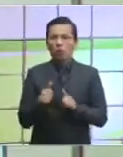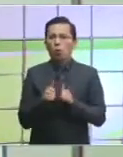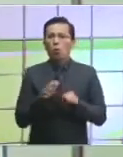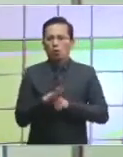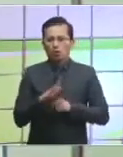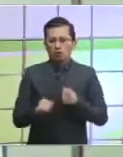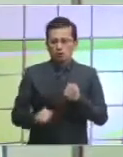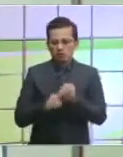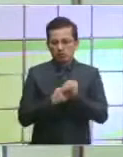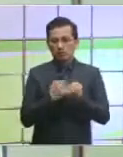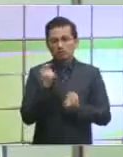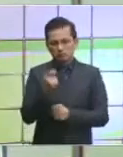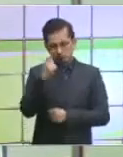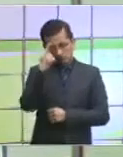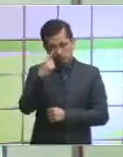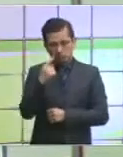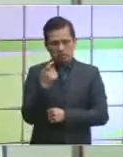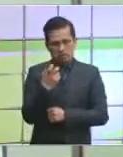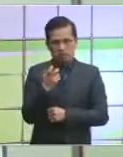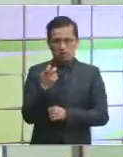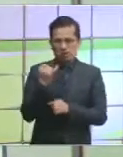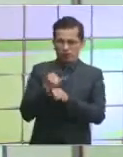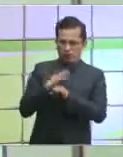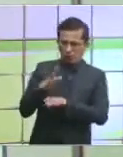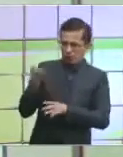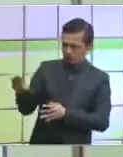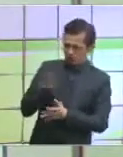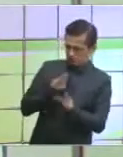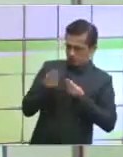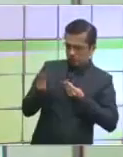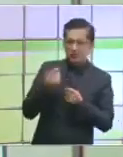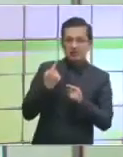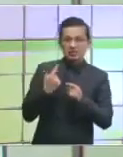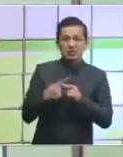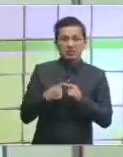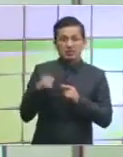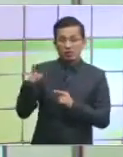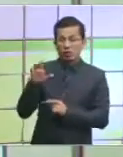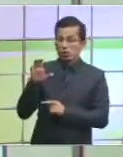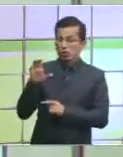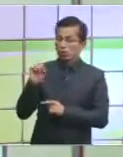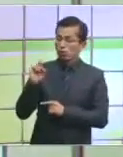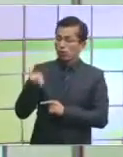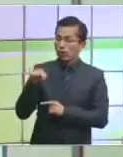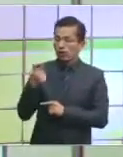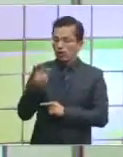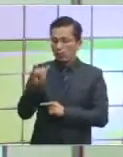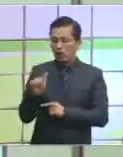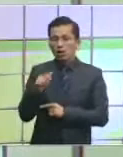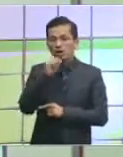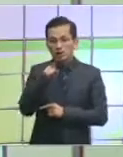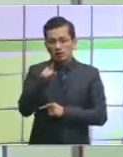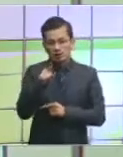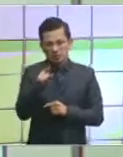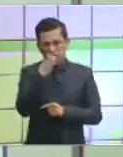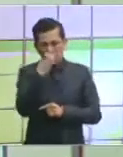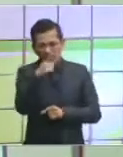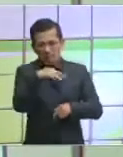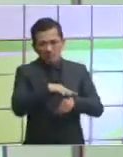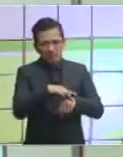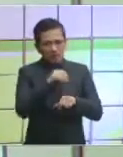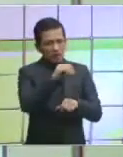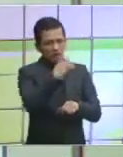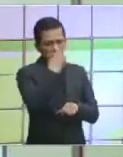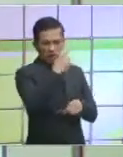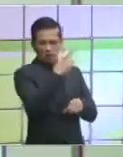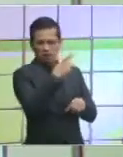con base en que con base en la información que me proporcionó la conabio con la terminación en medicina o la que me ingeniería